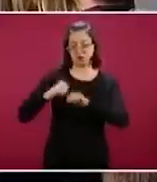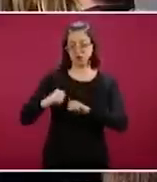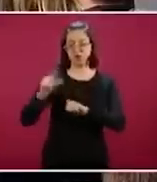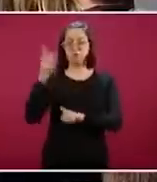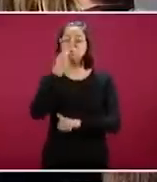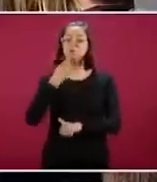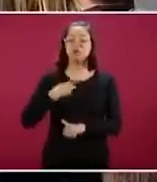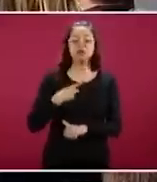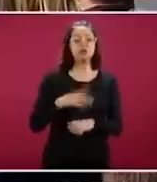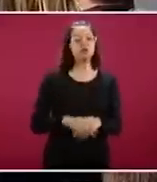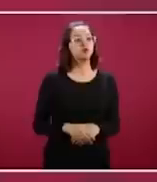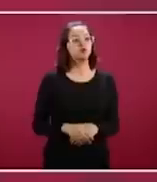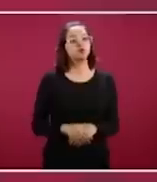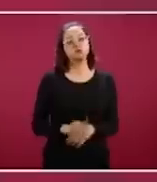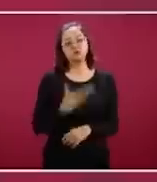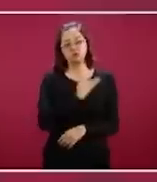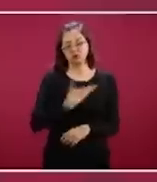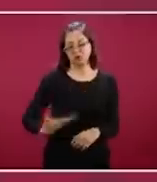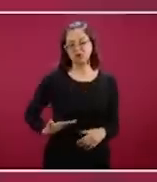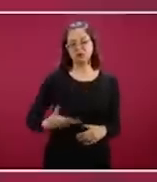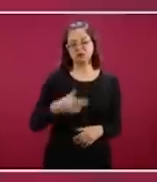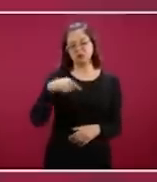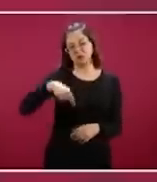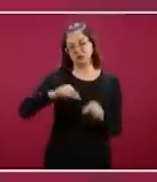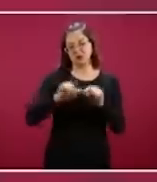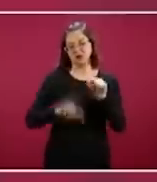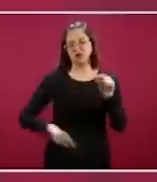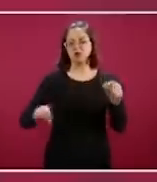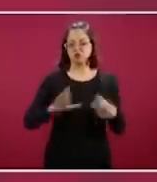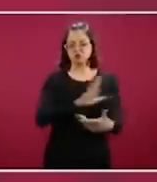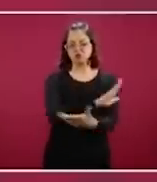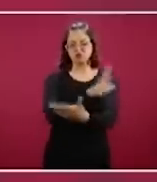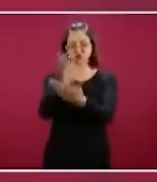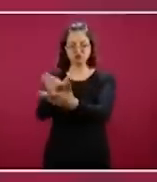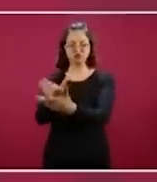que un presidente fue, hizo un viaje allá,